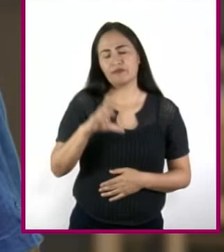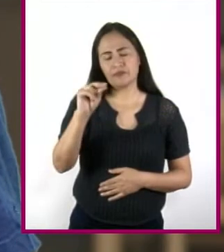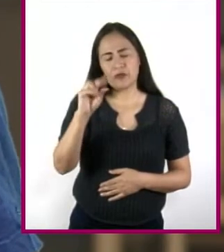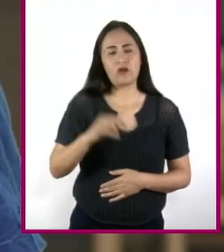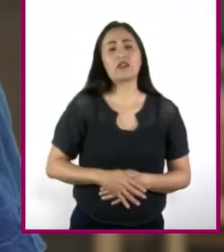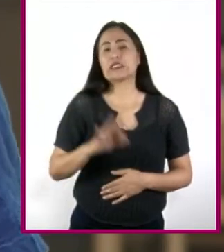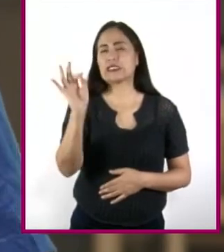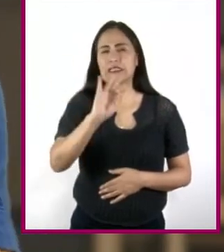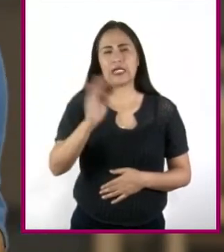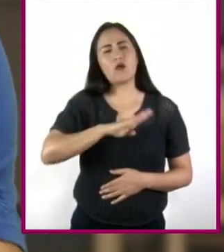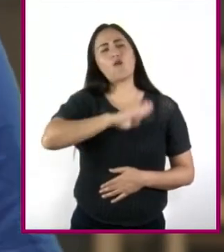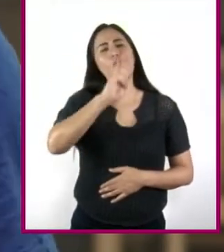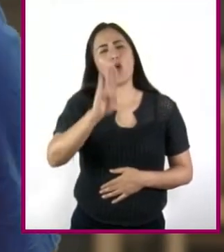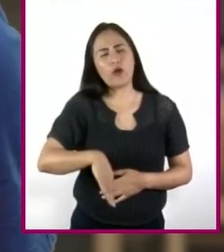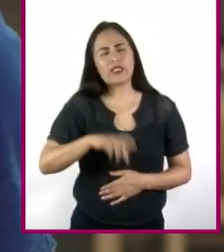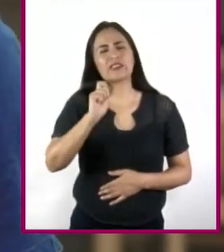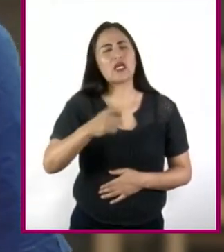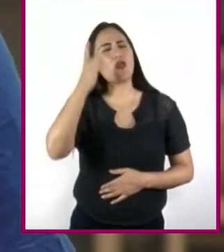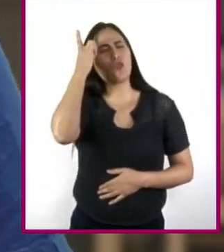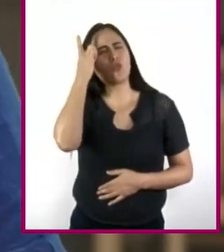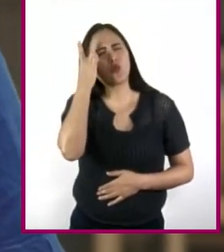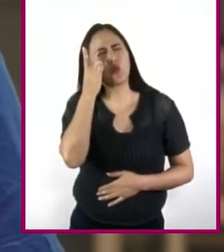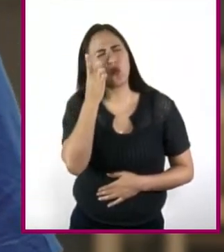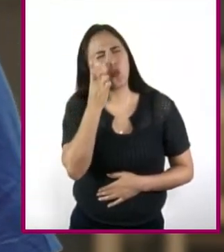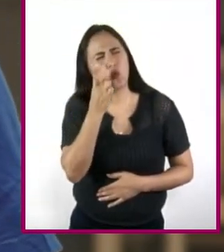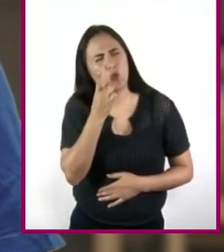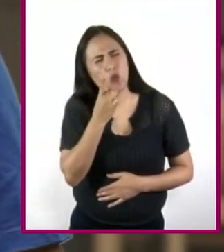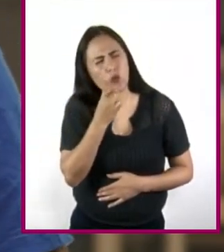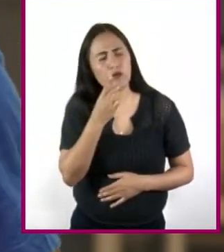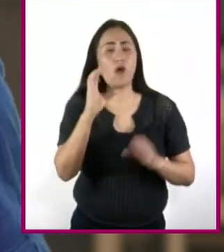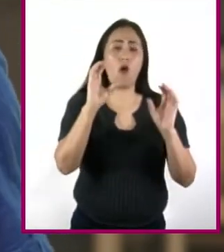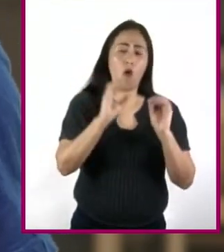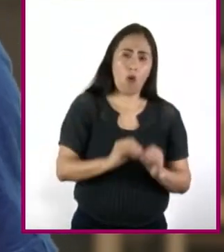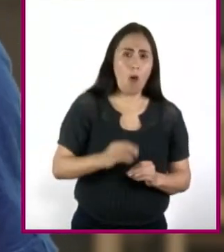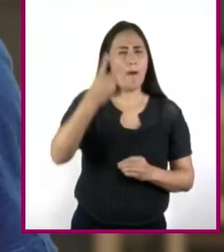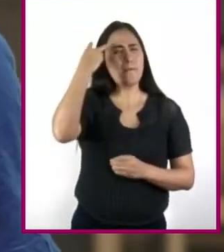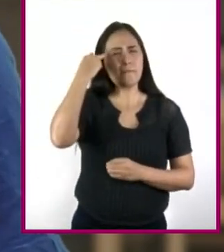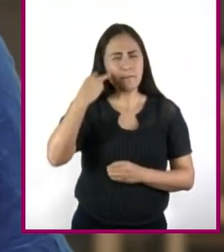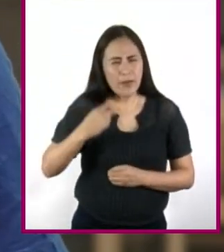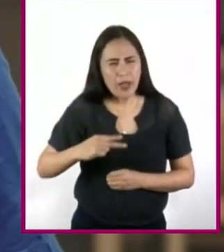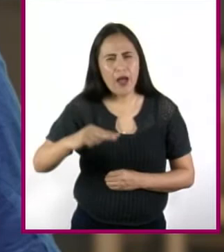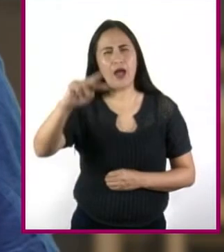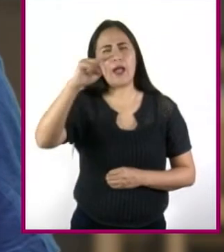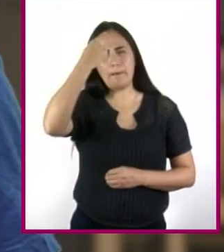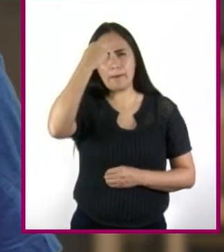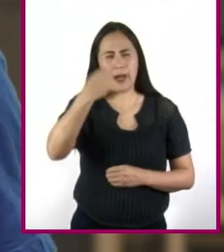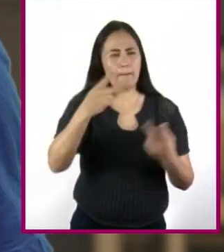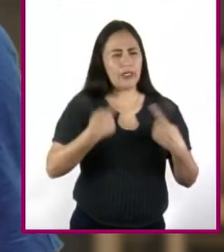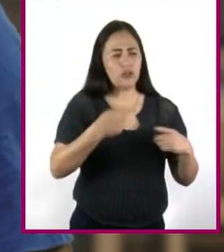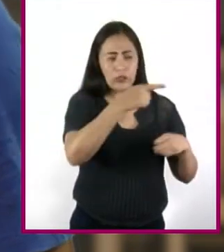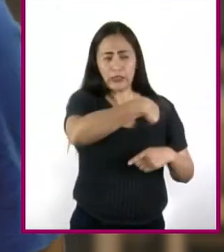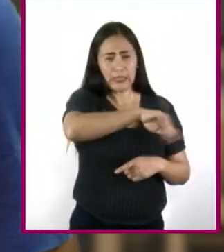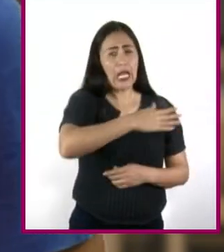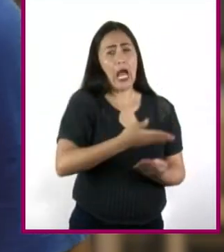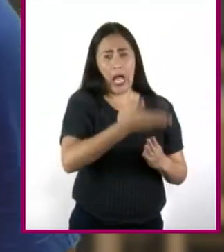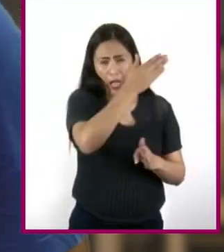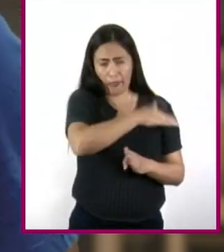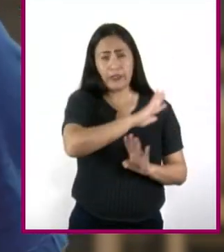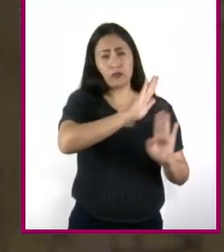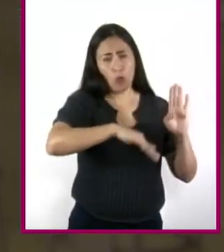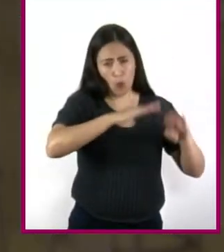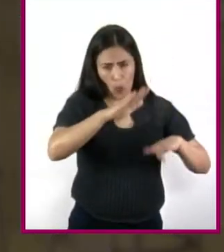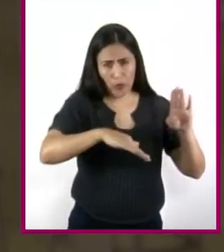un gran sueño perpetuo o bien era un viaje que nos permitía conocer a grandes personas que ya estaban muertas y aprender de